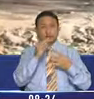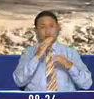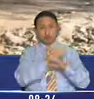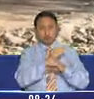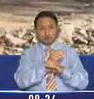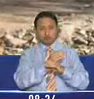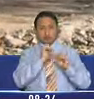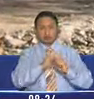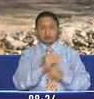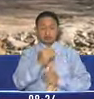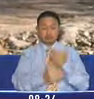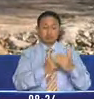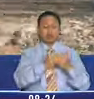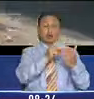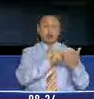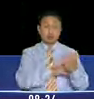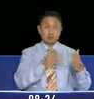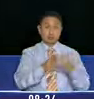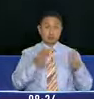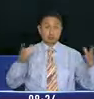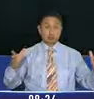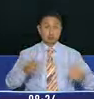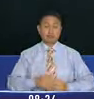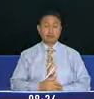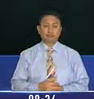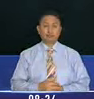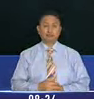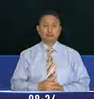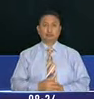para llevar adelante un proyecto de ese nivel.